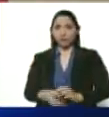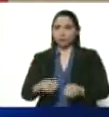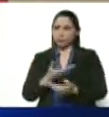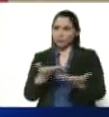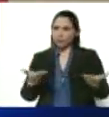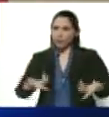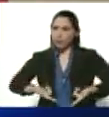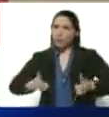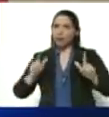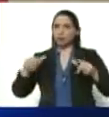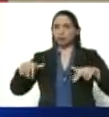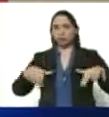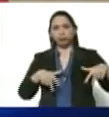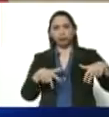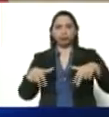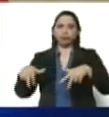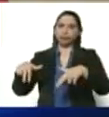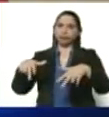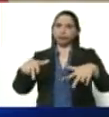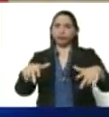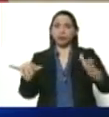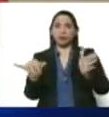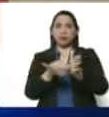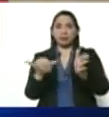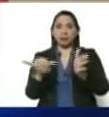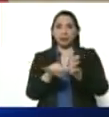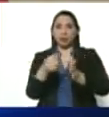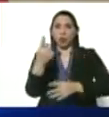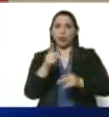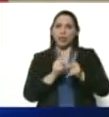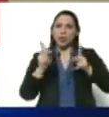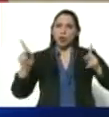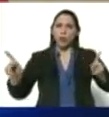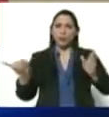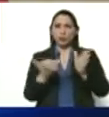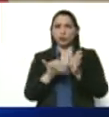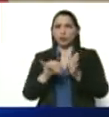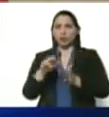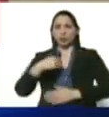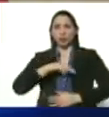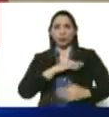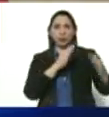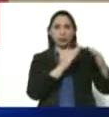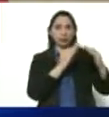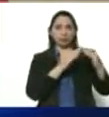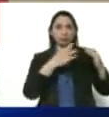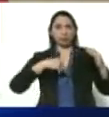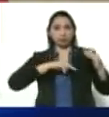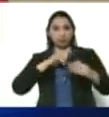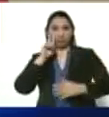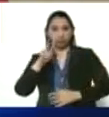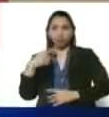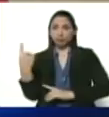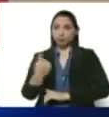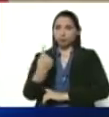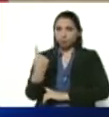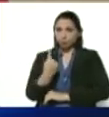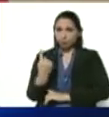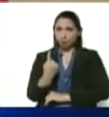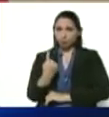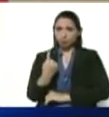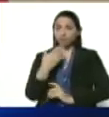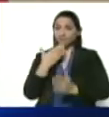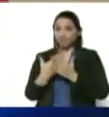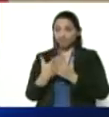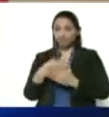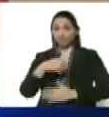permitía caminar alrededor de 1 kilómetro de nuestra vivienda. Y hemos visto, no solamente por parte de los